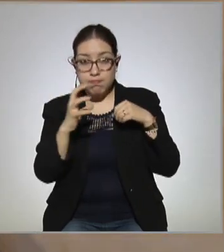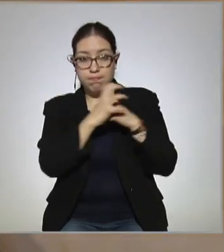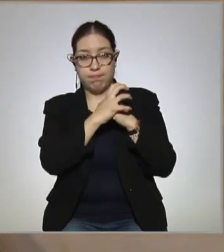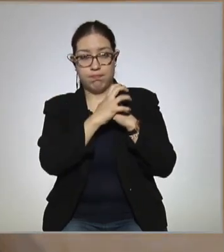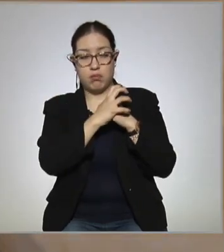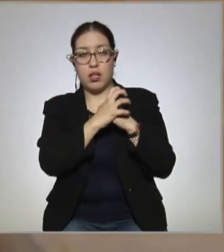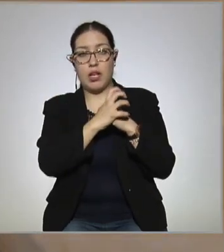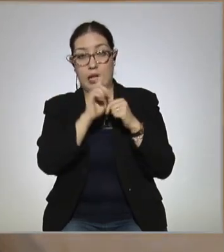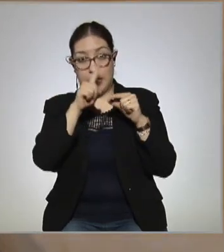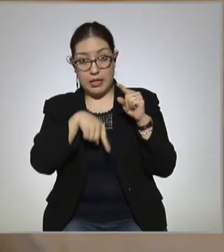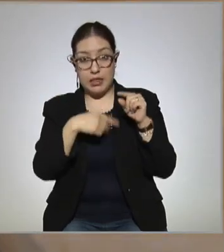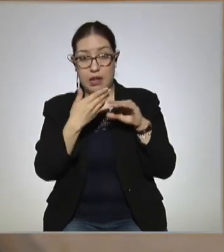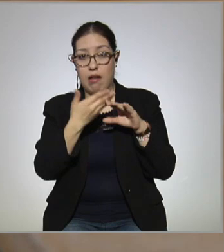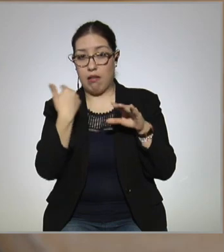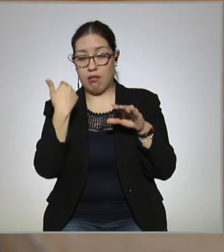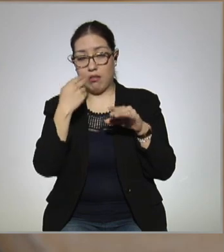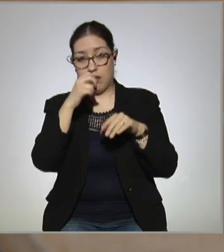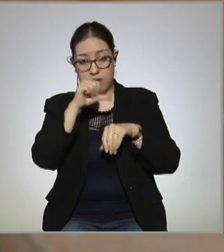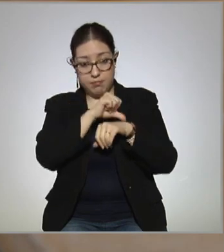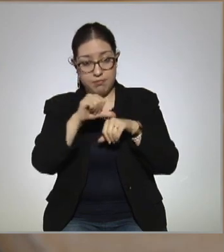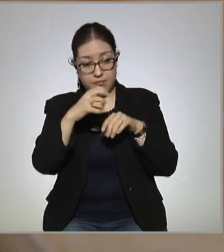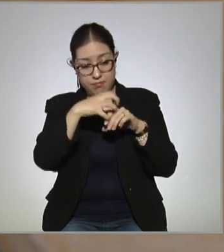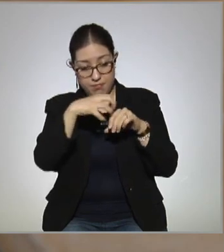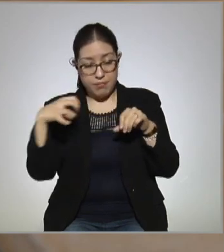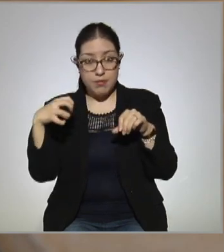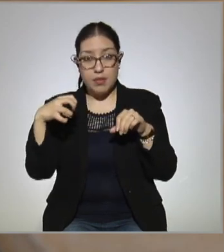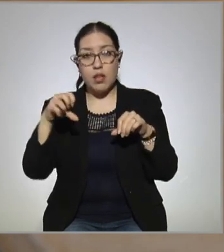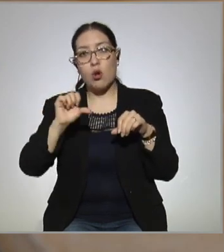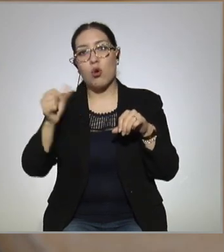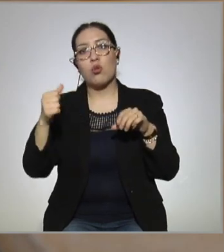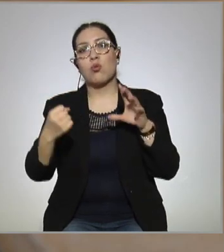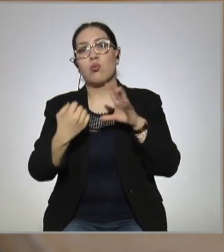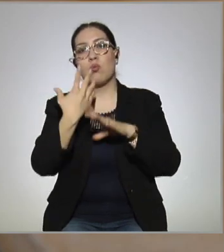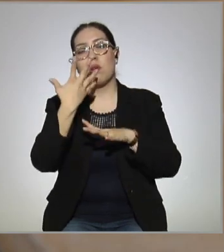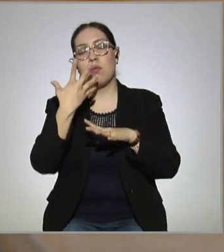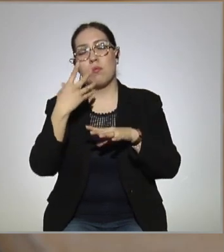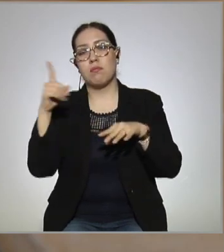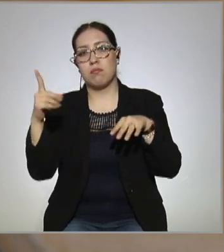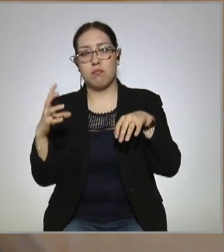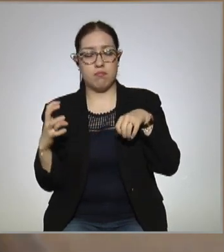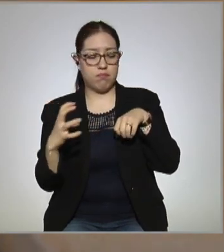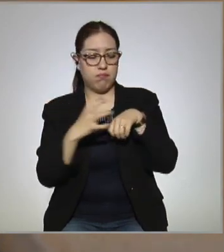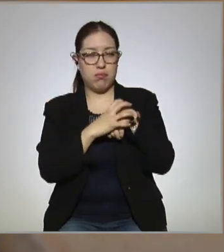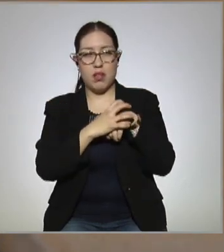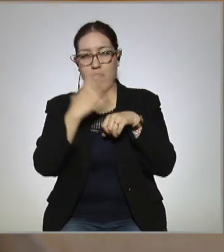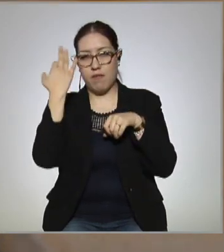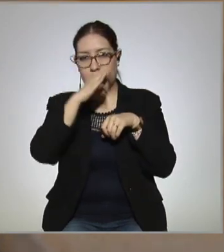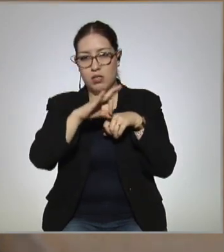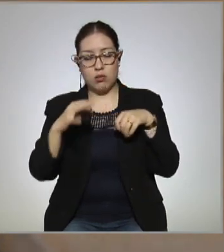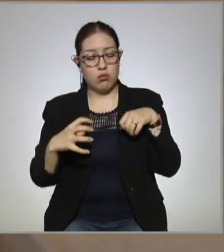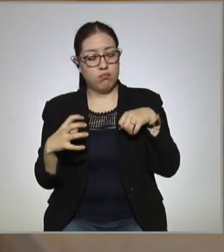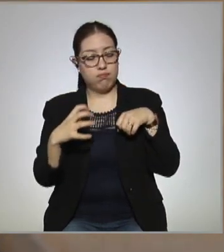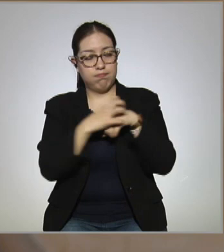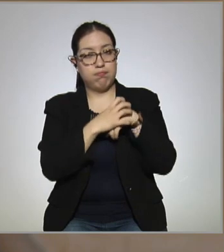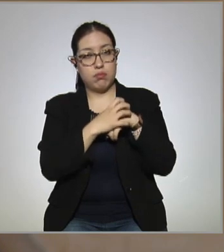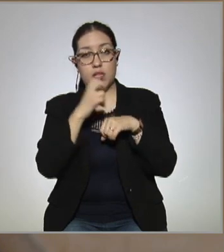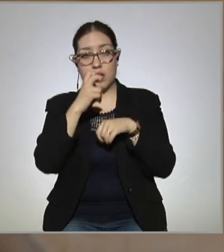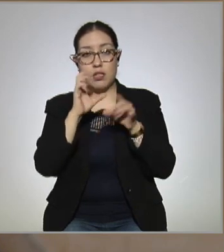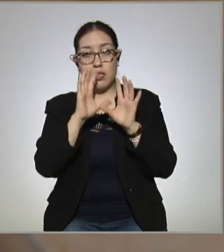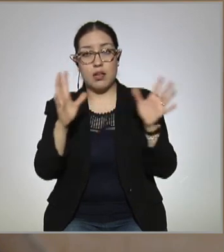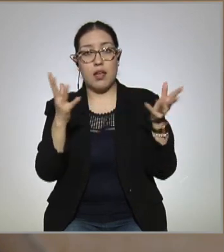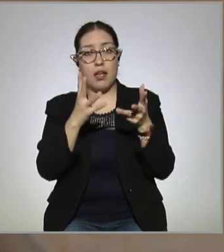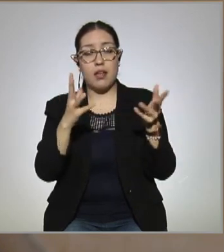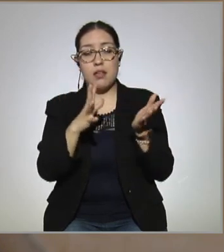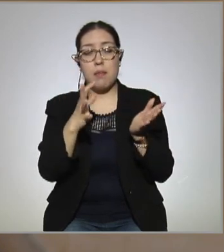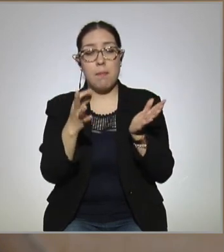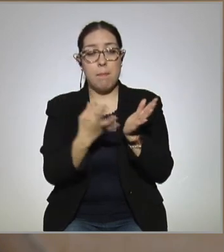articulación natural del paciente y colocamos una prótesis de hombro que está hecha de